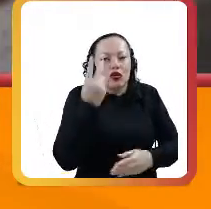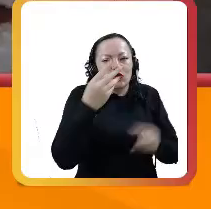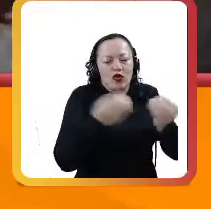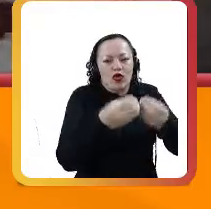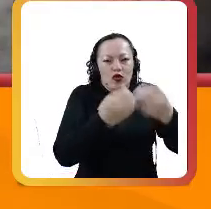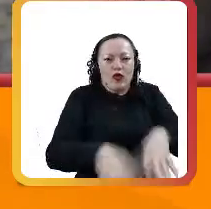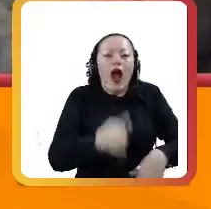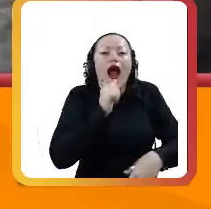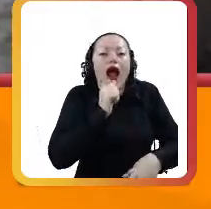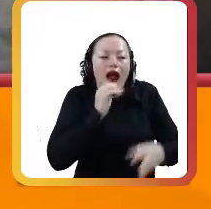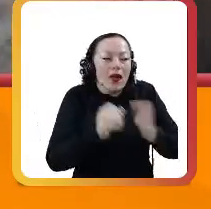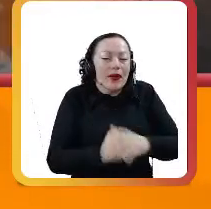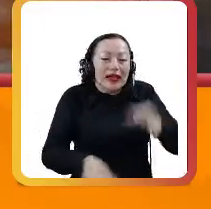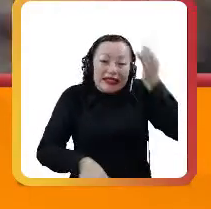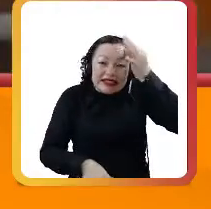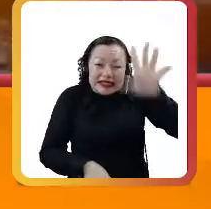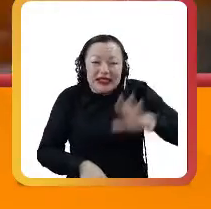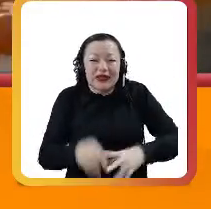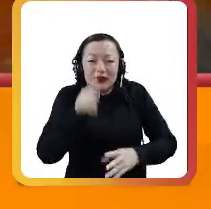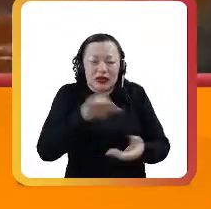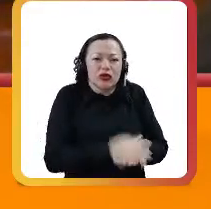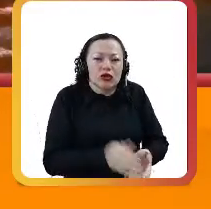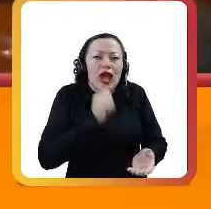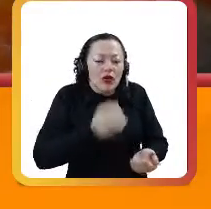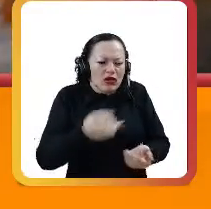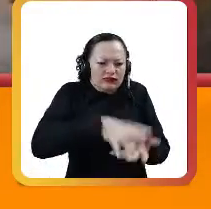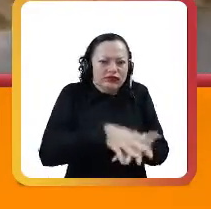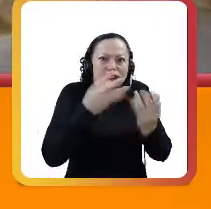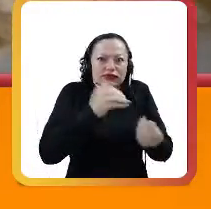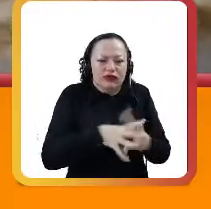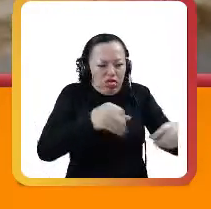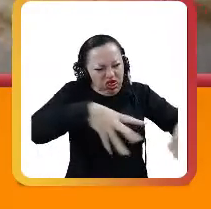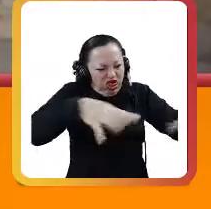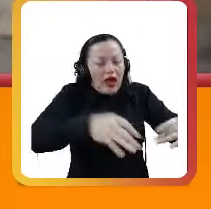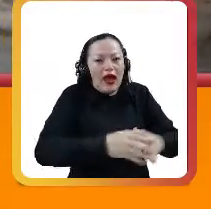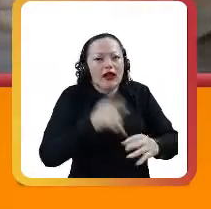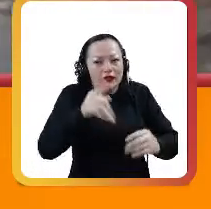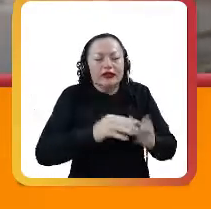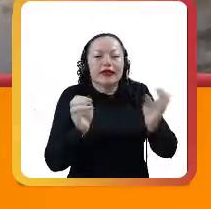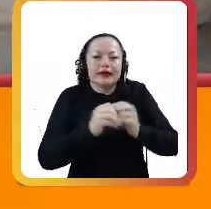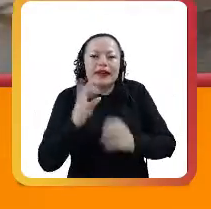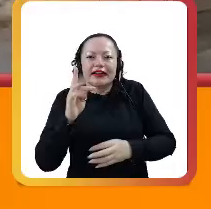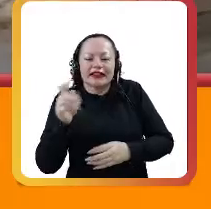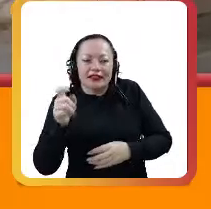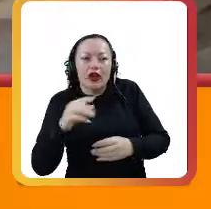Si de pronto se llegan a pasar y la masa queda muy aguada, pues le podemos agregar harina de trigo.